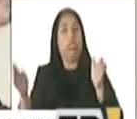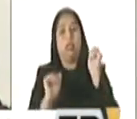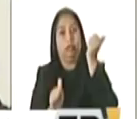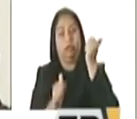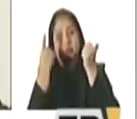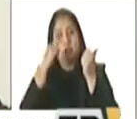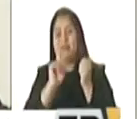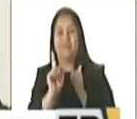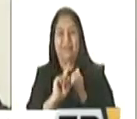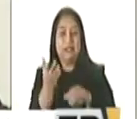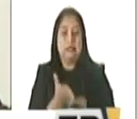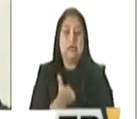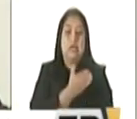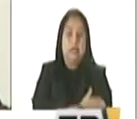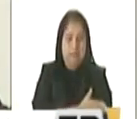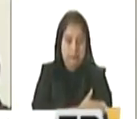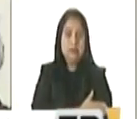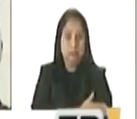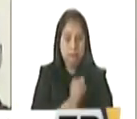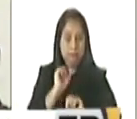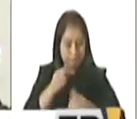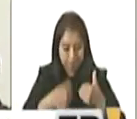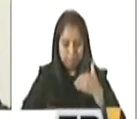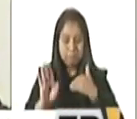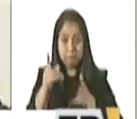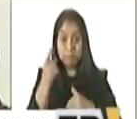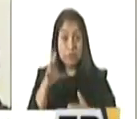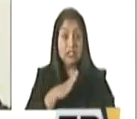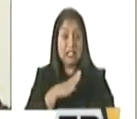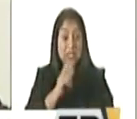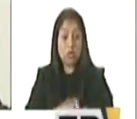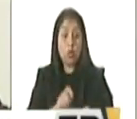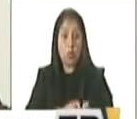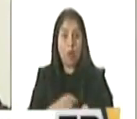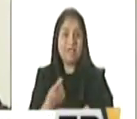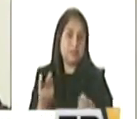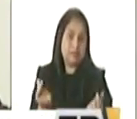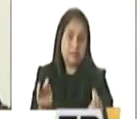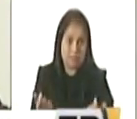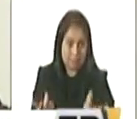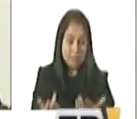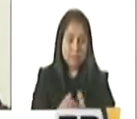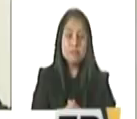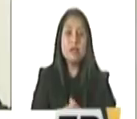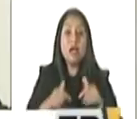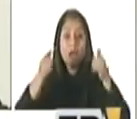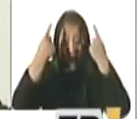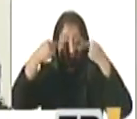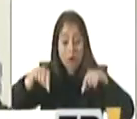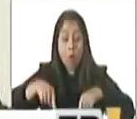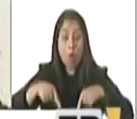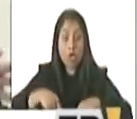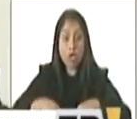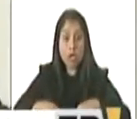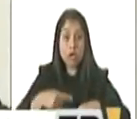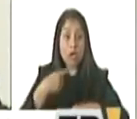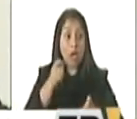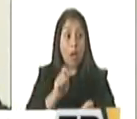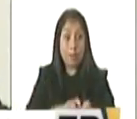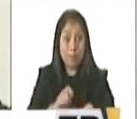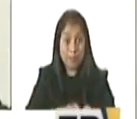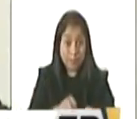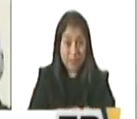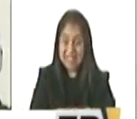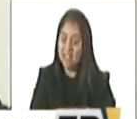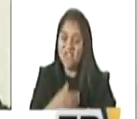podamos salir muchísimo antes de las cuarentenas teniendo las pruebas a la mano. Al día de hoy, conseguir pruebas no ha sido